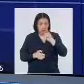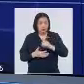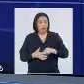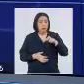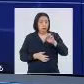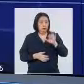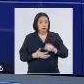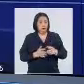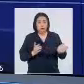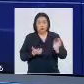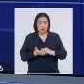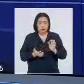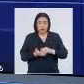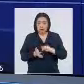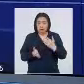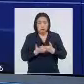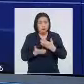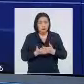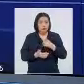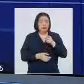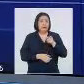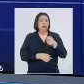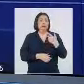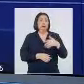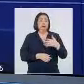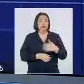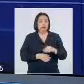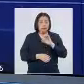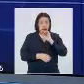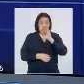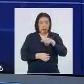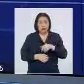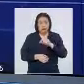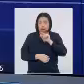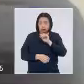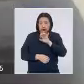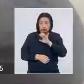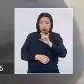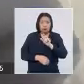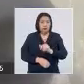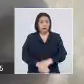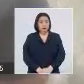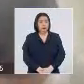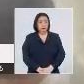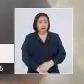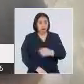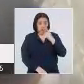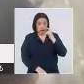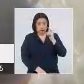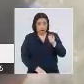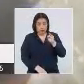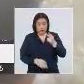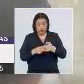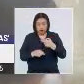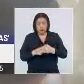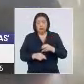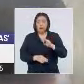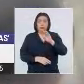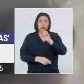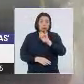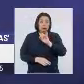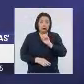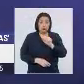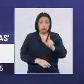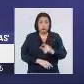hospital, pero continúan apareciendo más evidencias que incriminan a alias Piolín. Él es Blaze Highlander